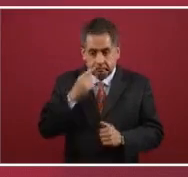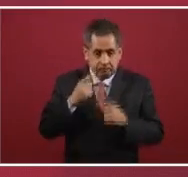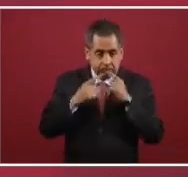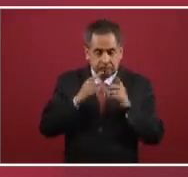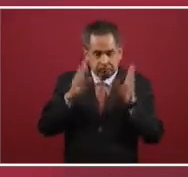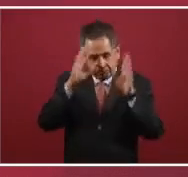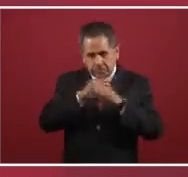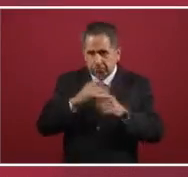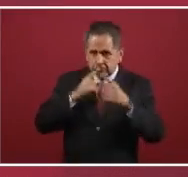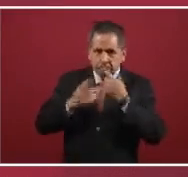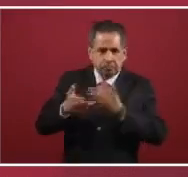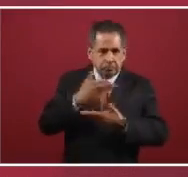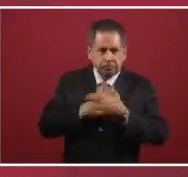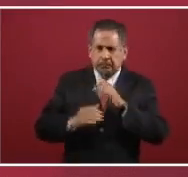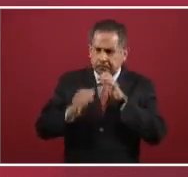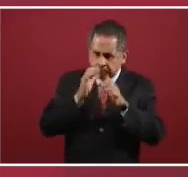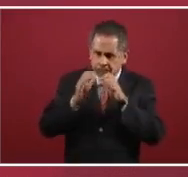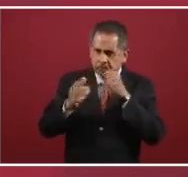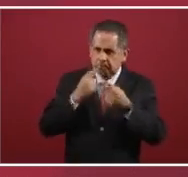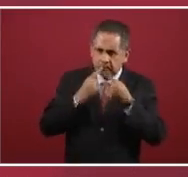conciliación, de mucho diálogo.